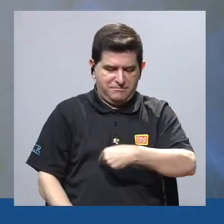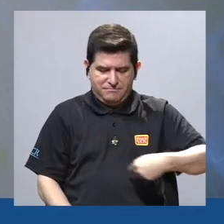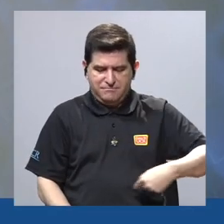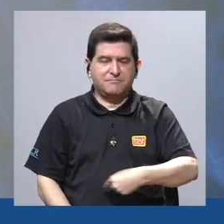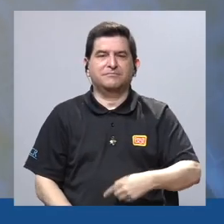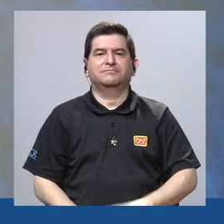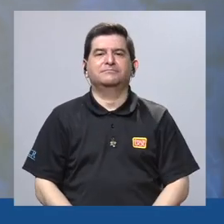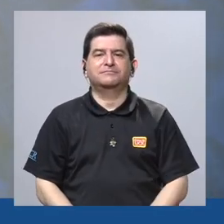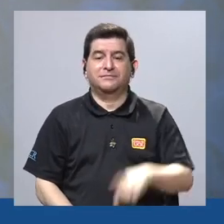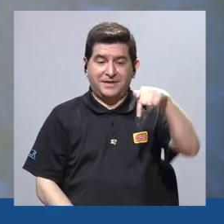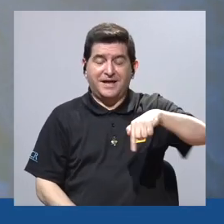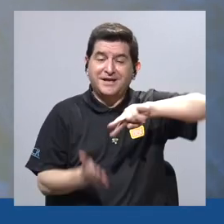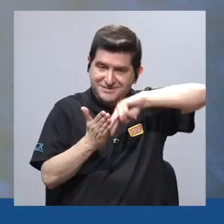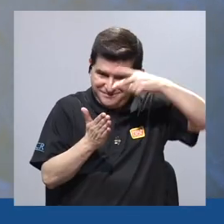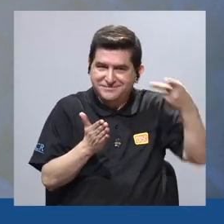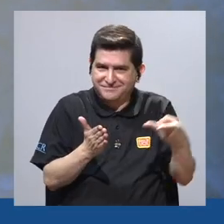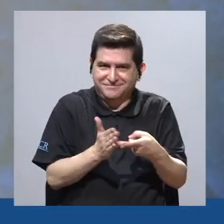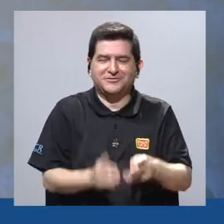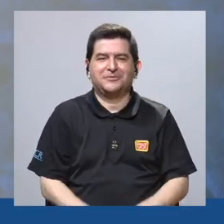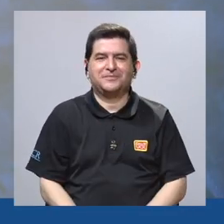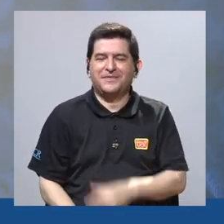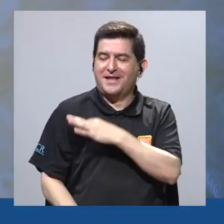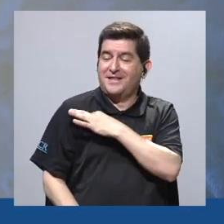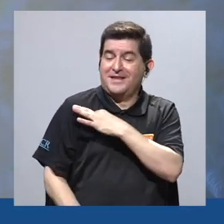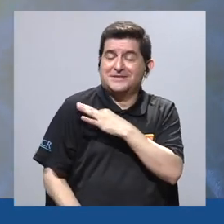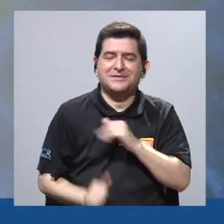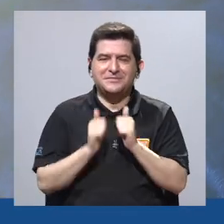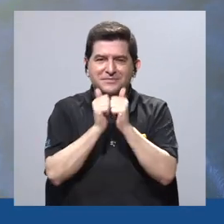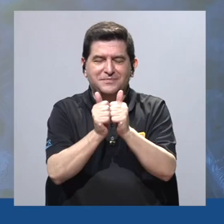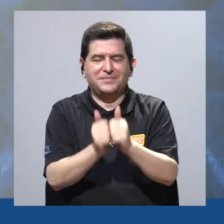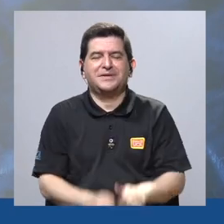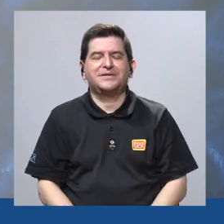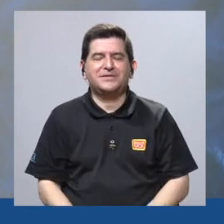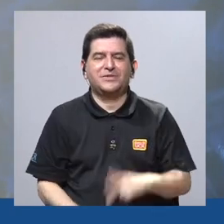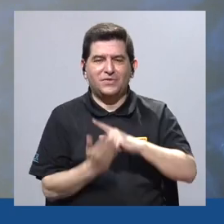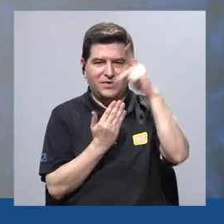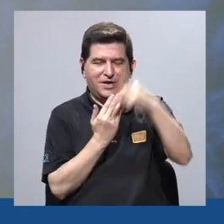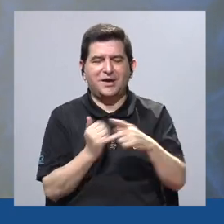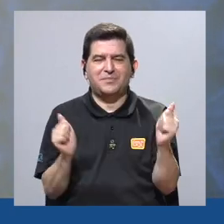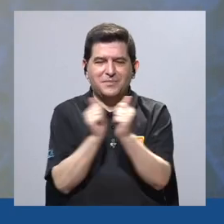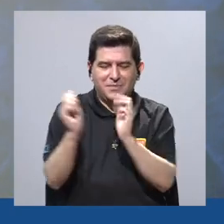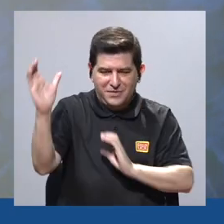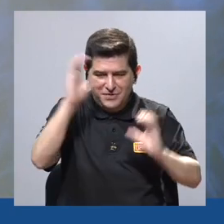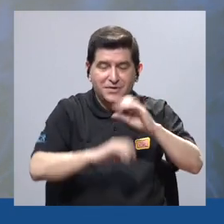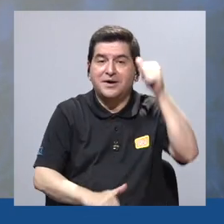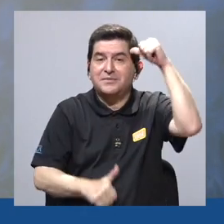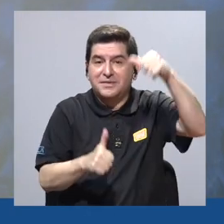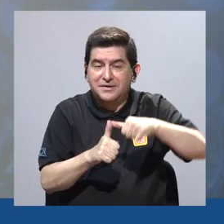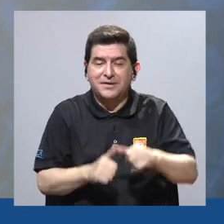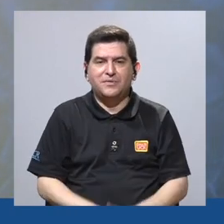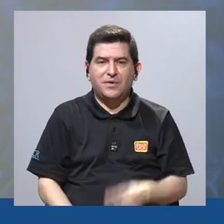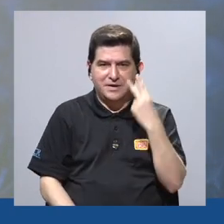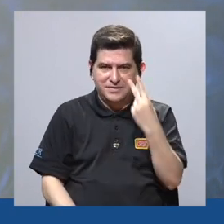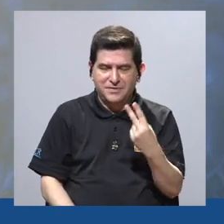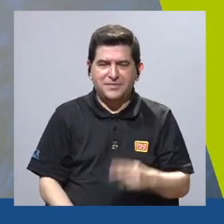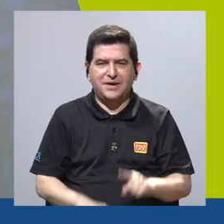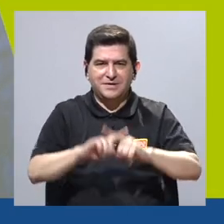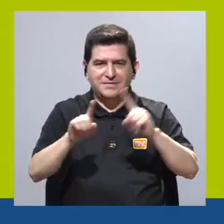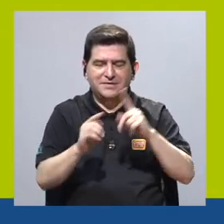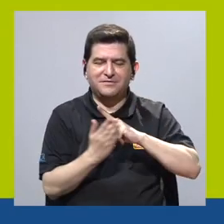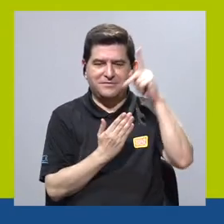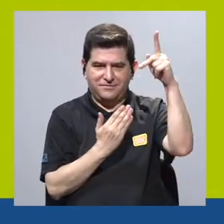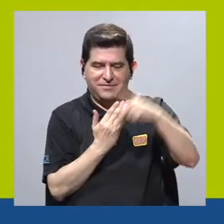Esto fue Conceptos. Los invito a acompañarnos en cada programa de conciencia. Recuerde que puede ver este y otros programas